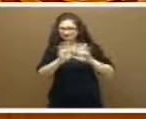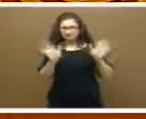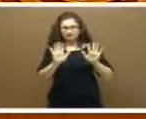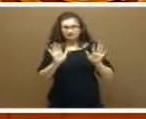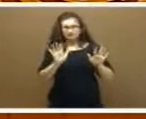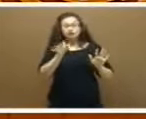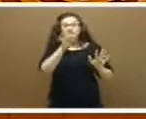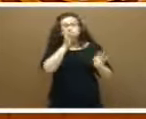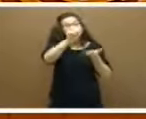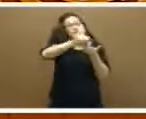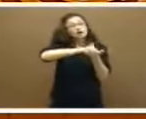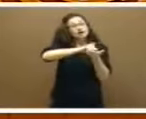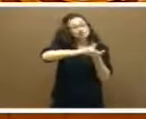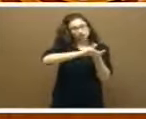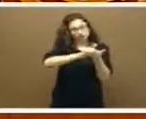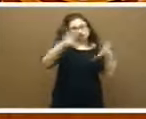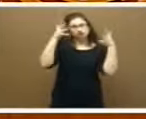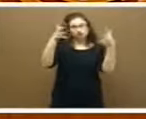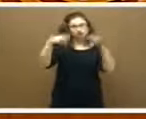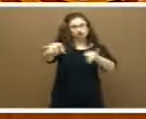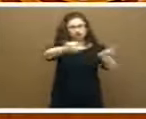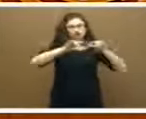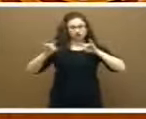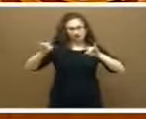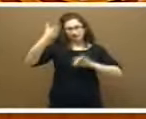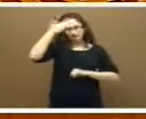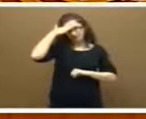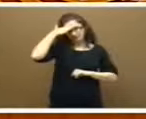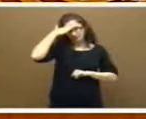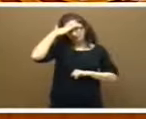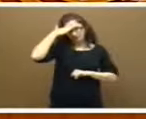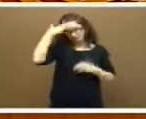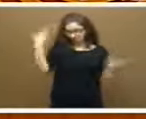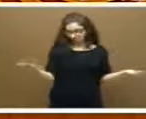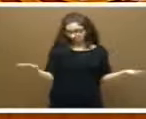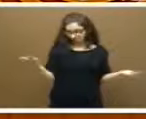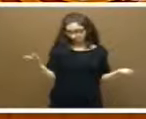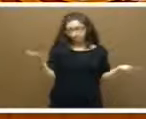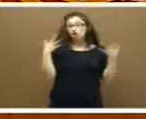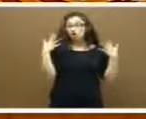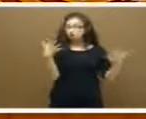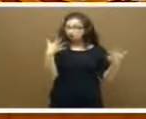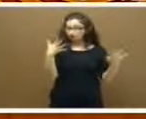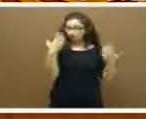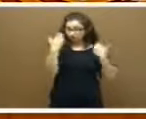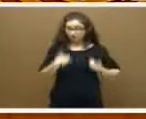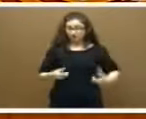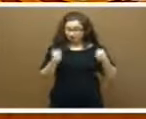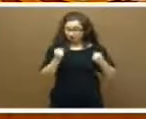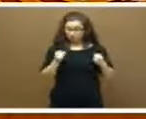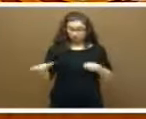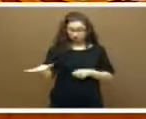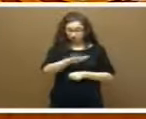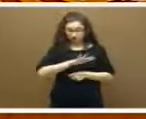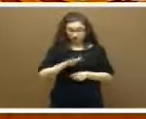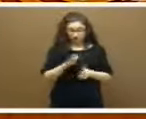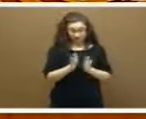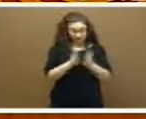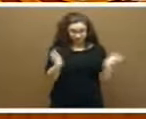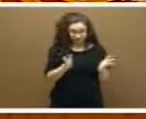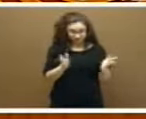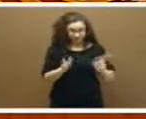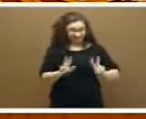el borrador del Consejo Regional de Pacientes. Los consejos de salud de zona no se reactivan, no se estimulan